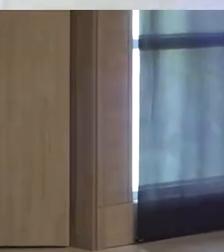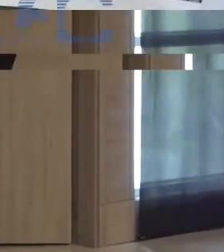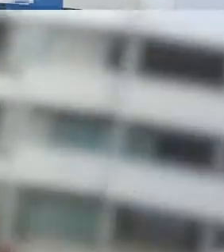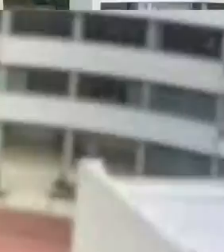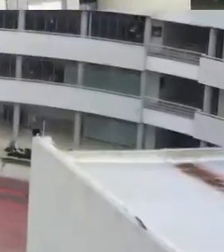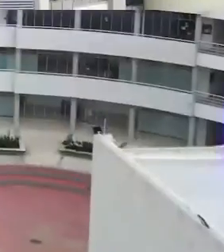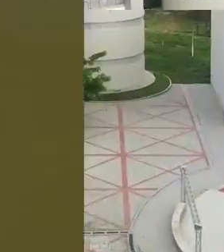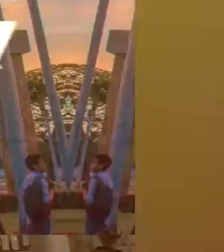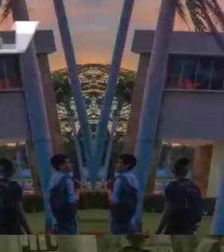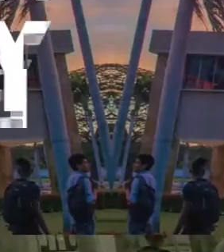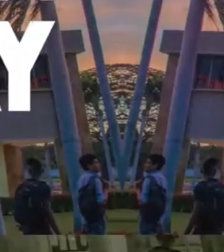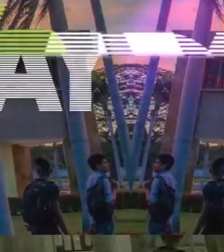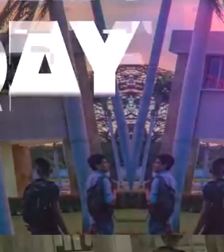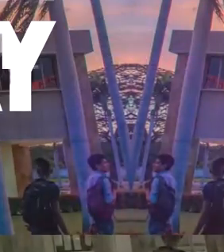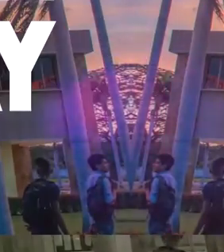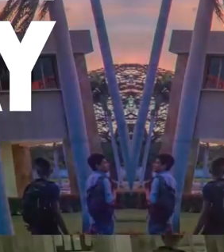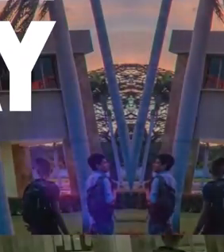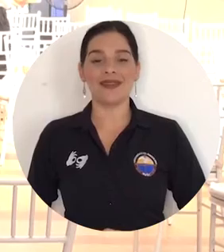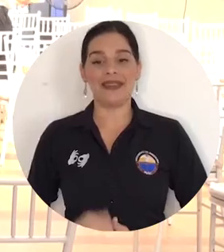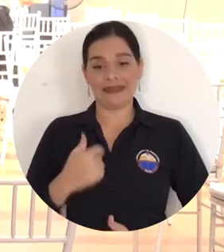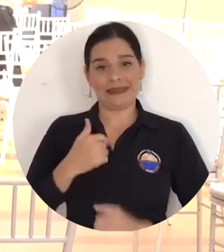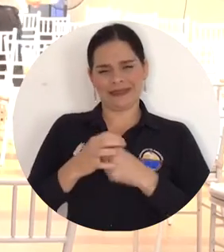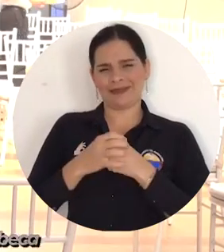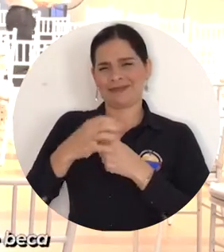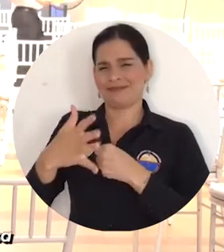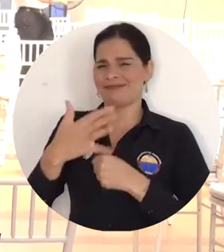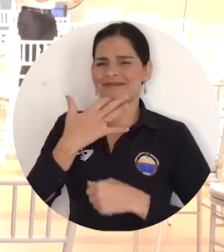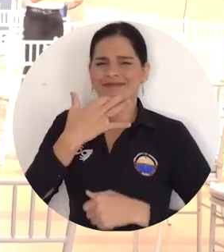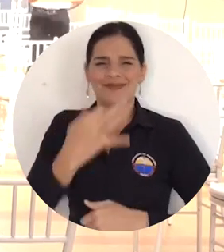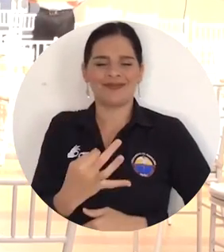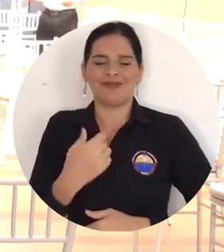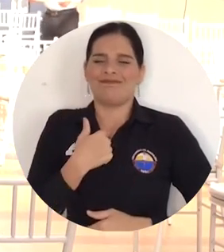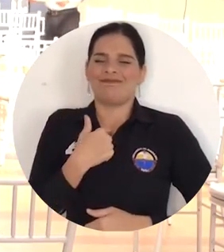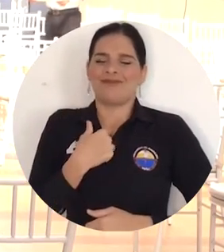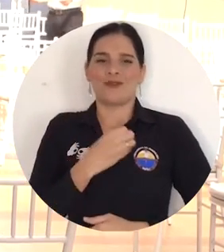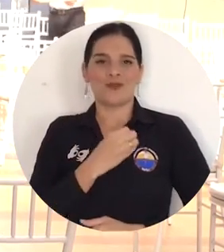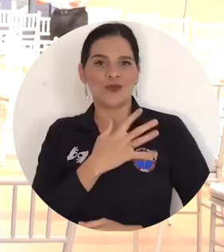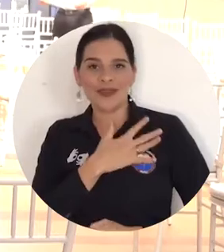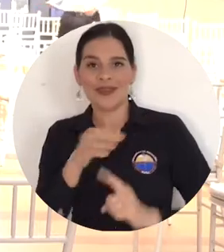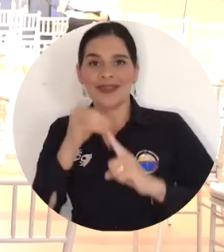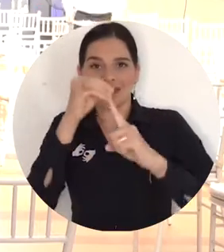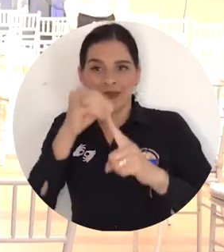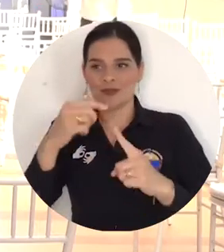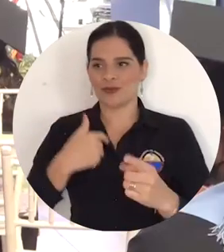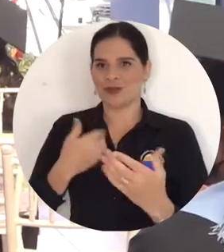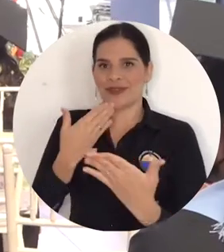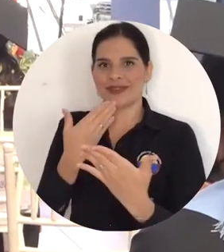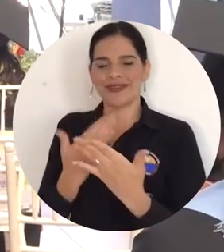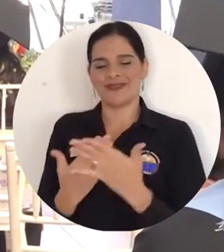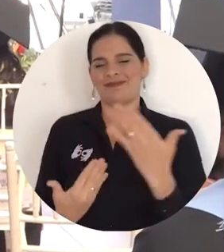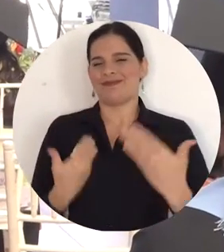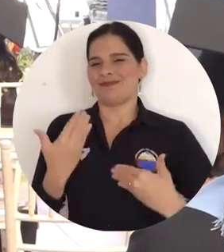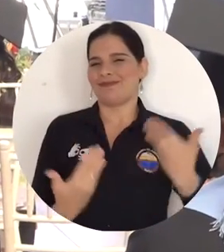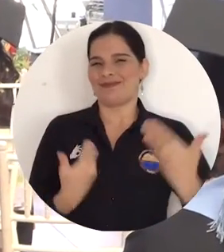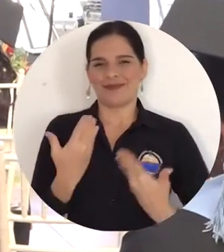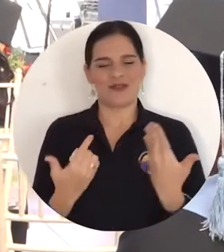y la verdad es que es una oportunidad única en la vida y de verdad que aprecio mucho el poder